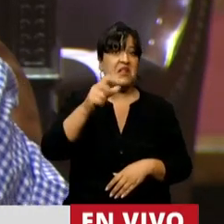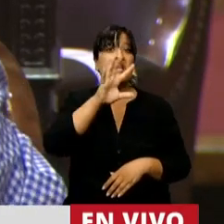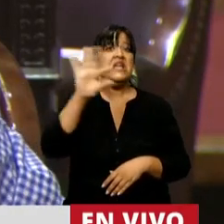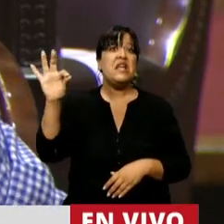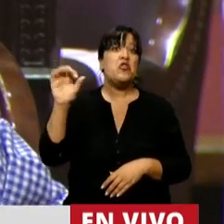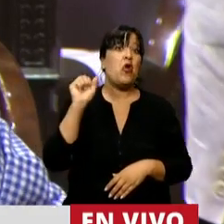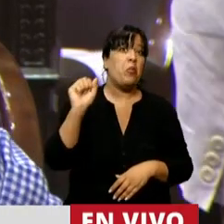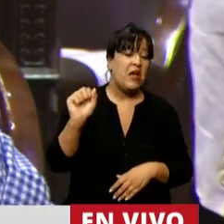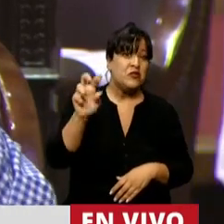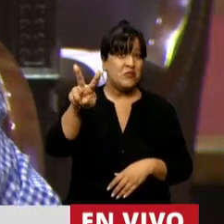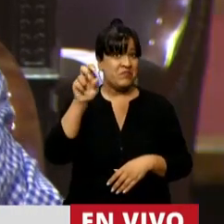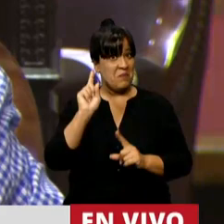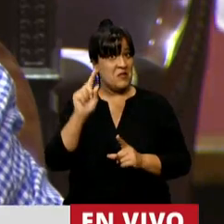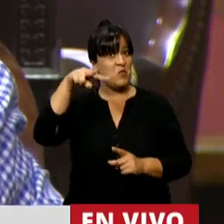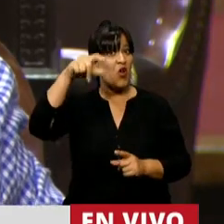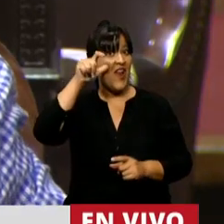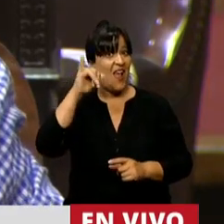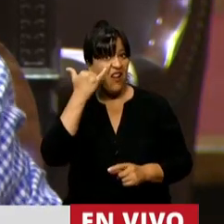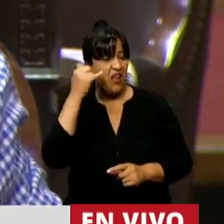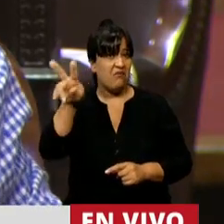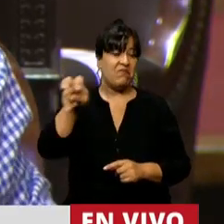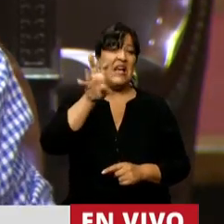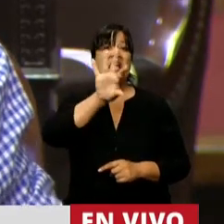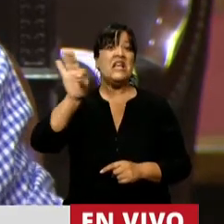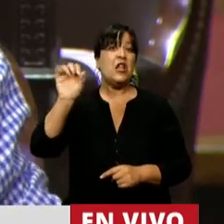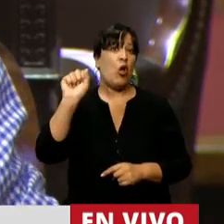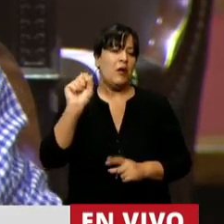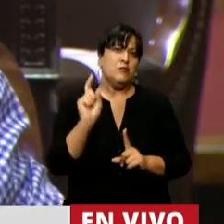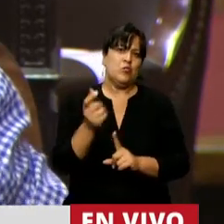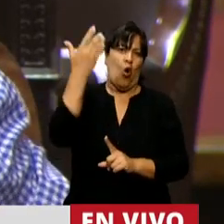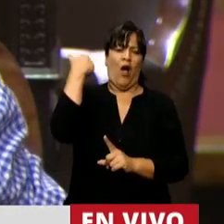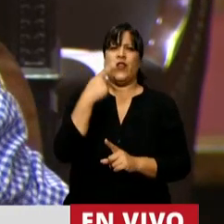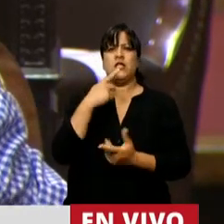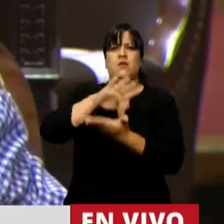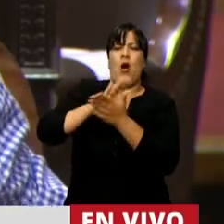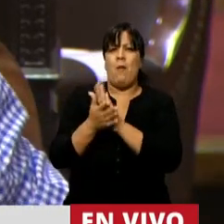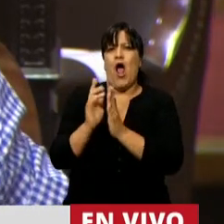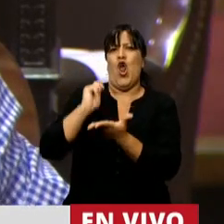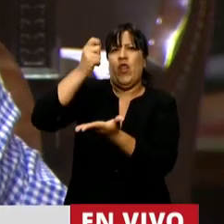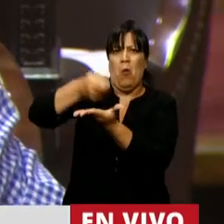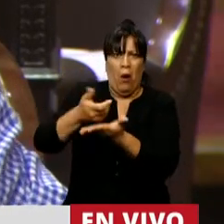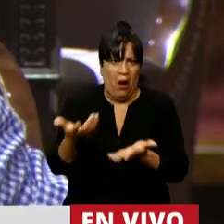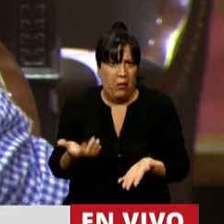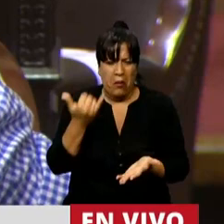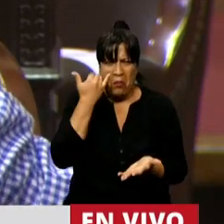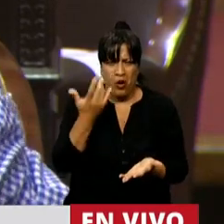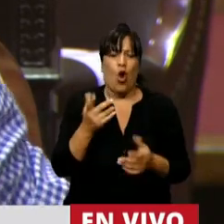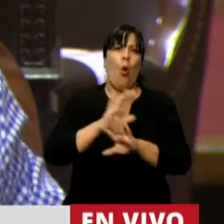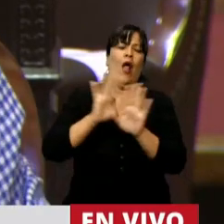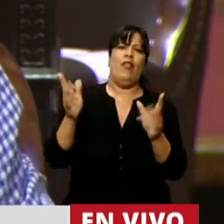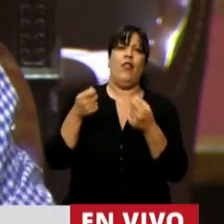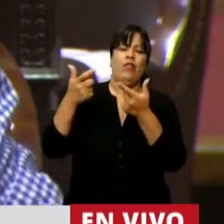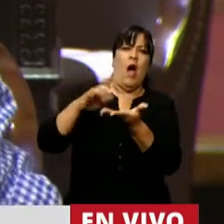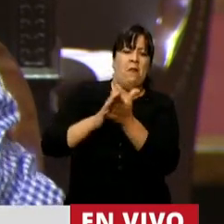500 pesos cobró Nelly, la jubilada, en esta reparación histórica que no tiene nada de histórica y no tiene nada de